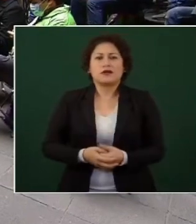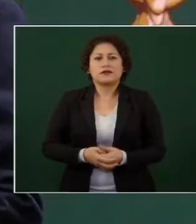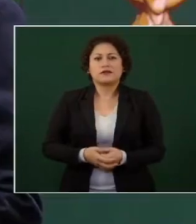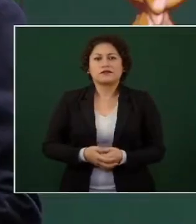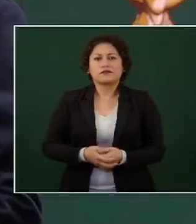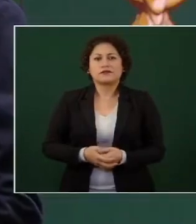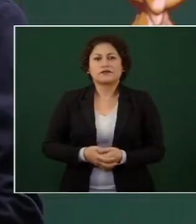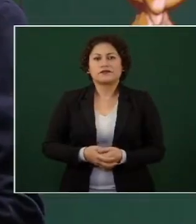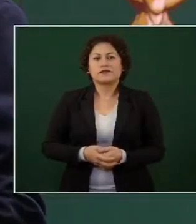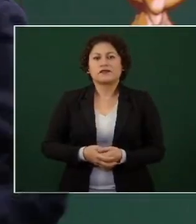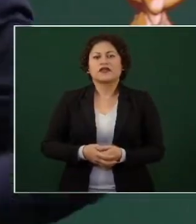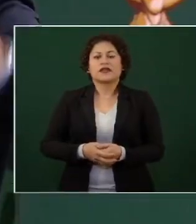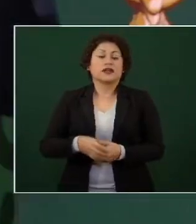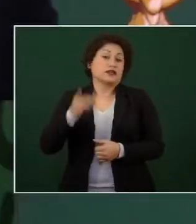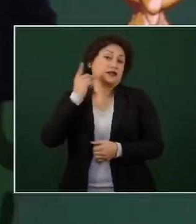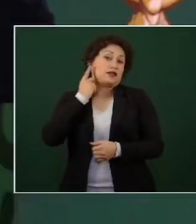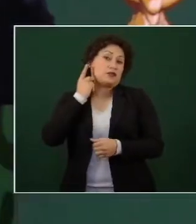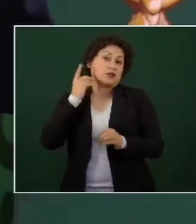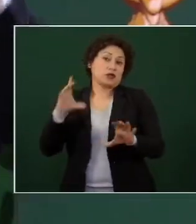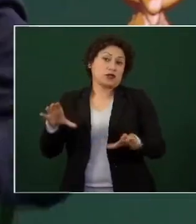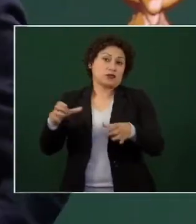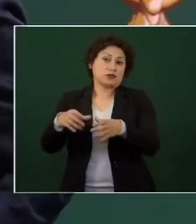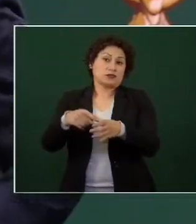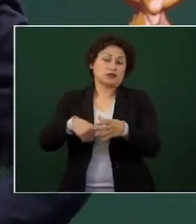El Parlamento Europeo.